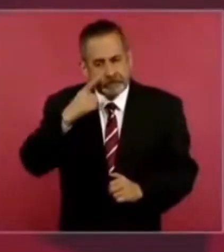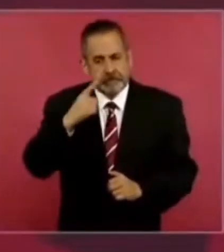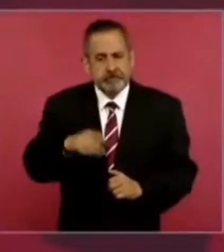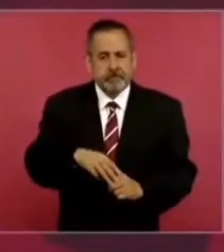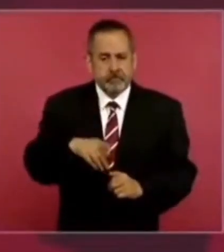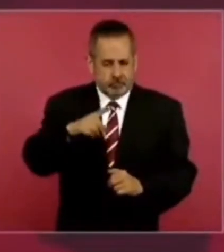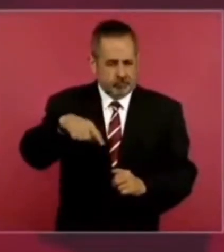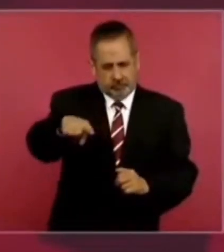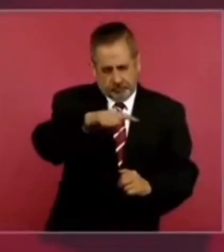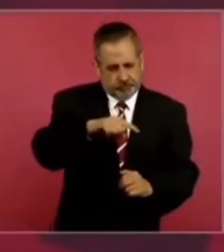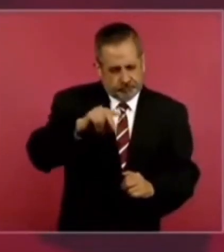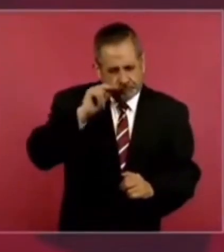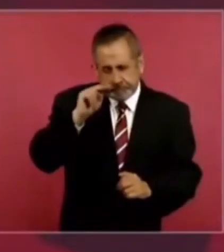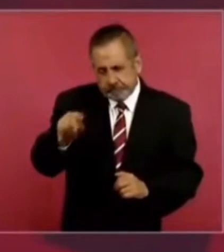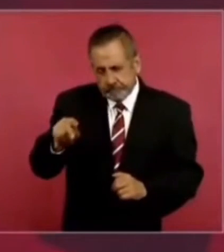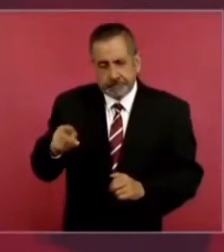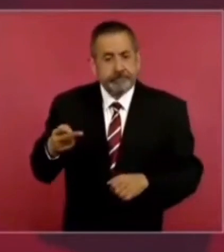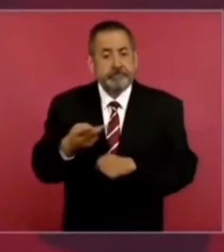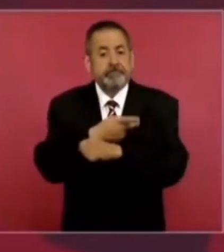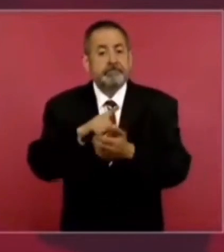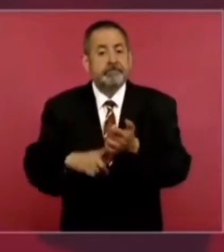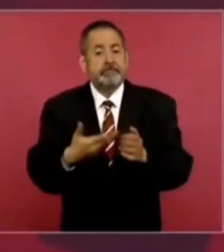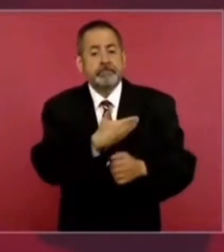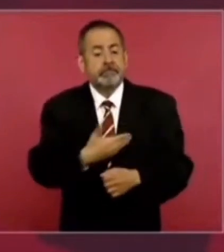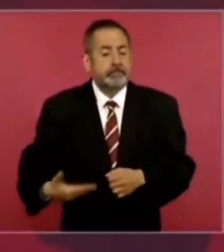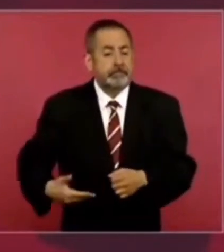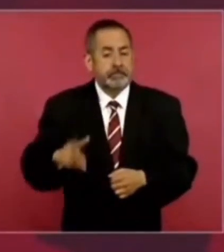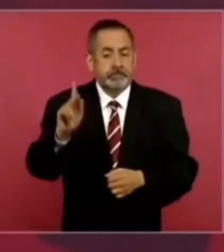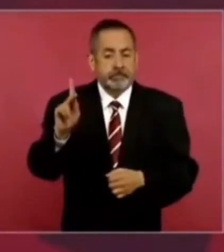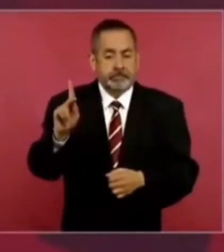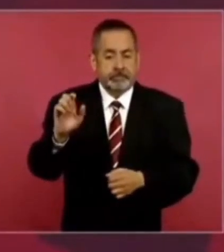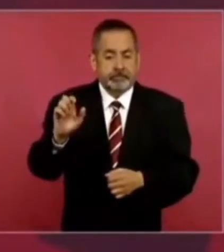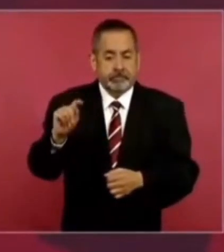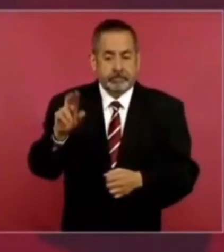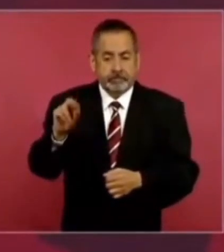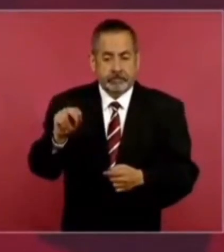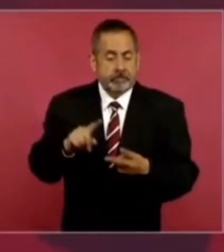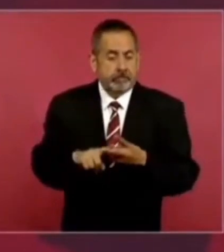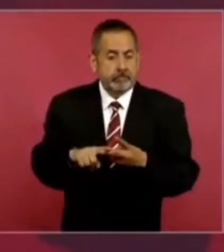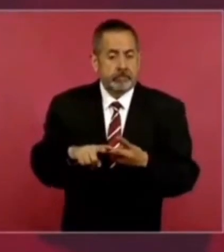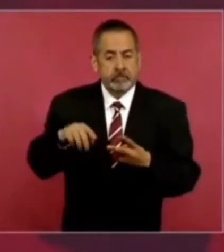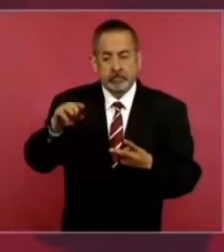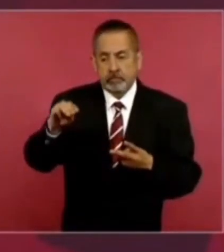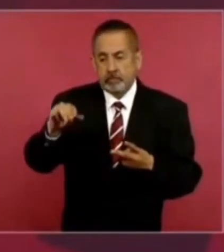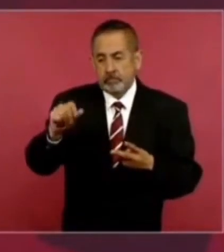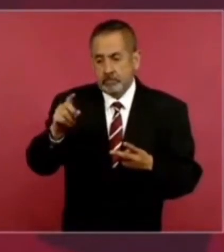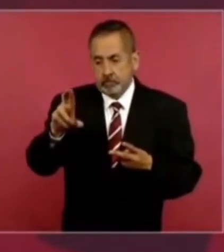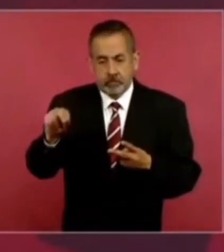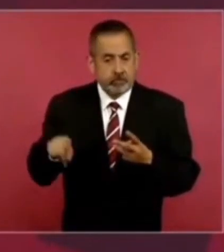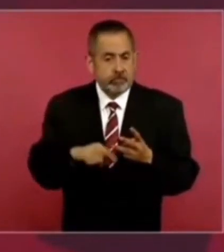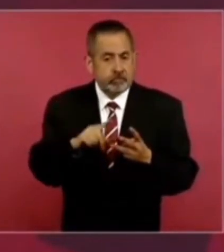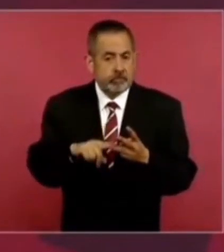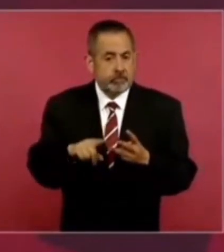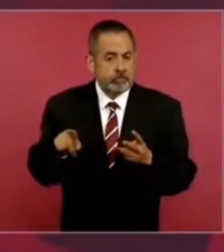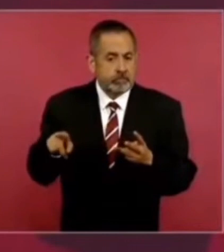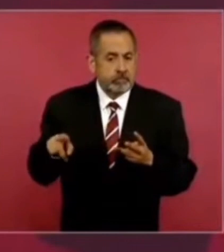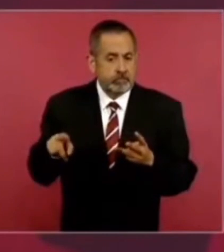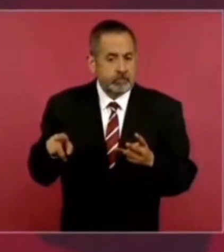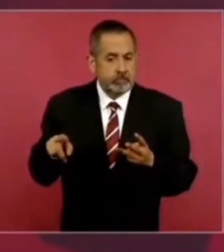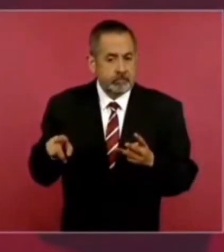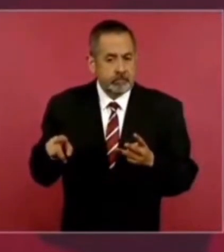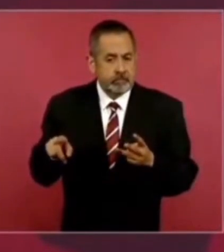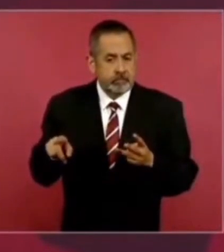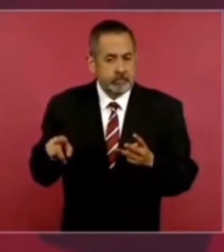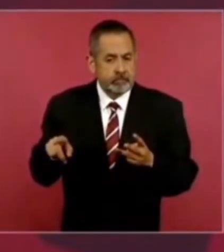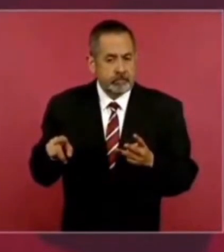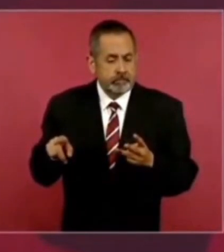escuchar la intervención del presidente Petro, del presidente Maduro, la intervención